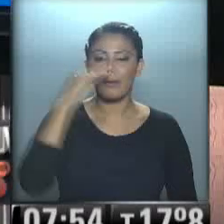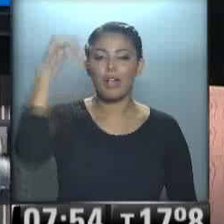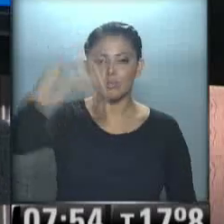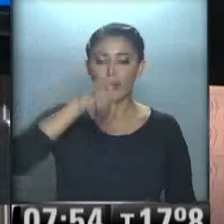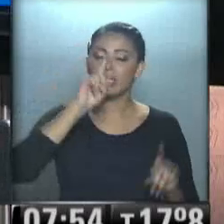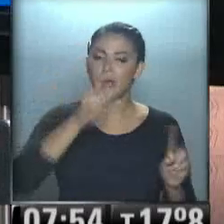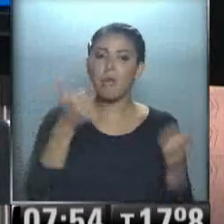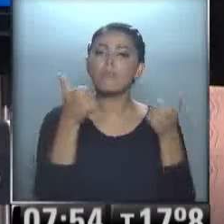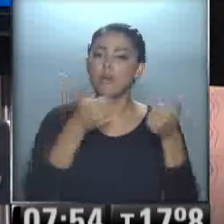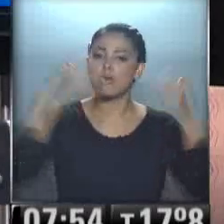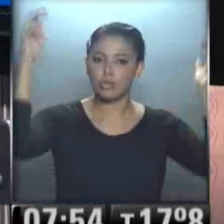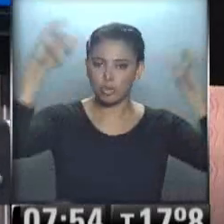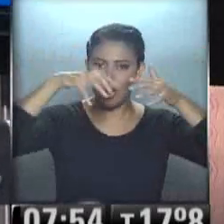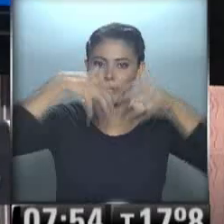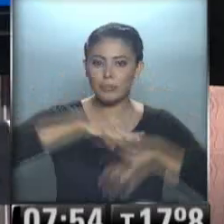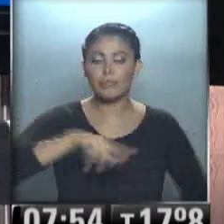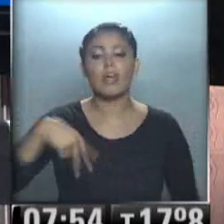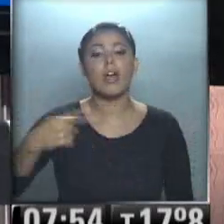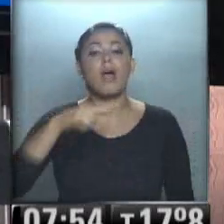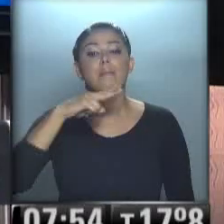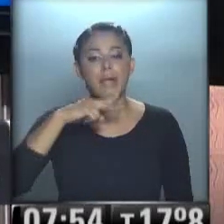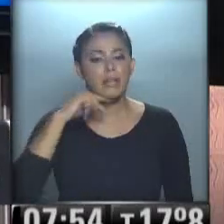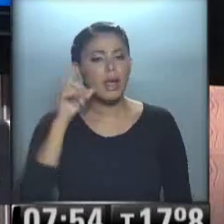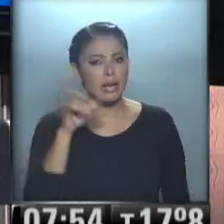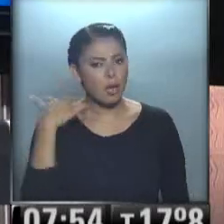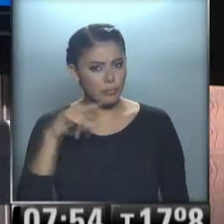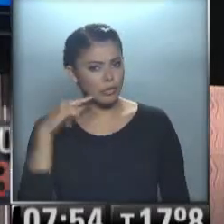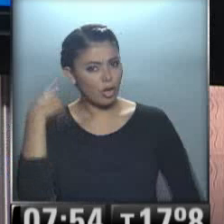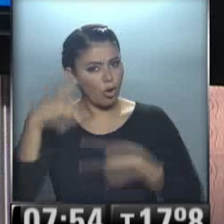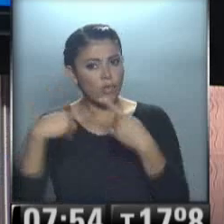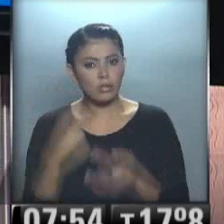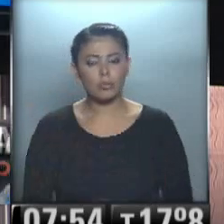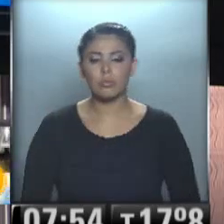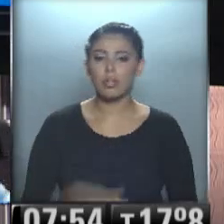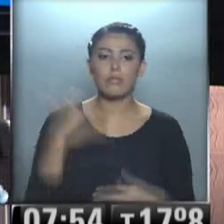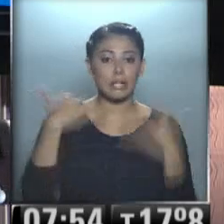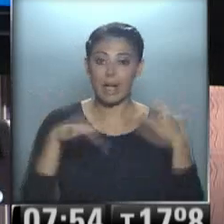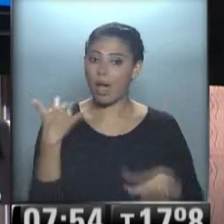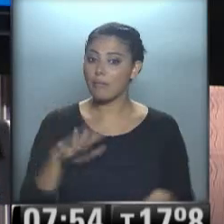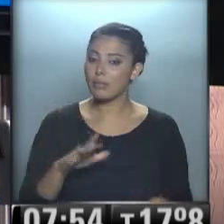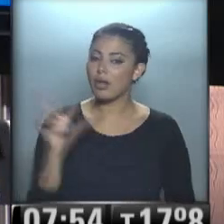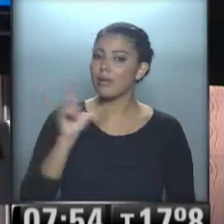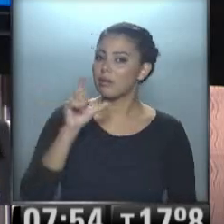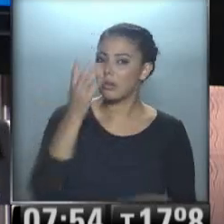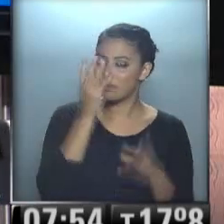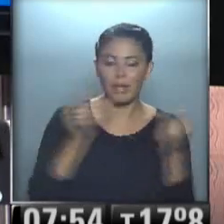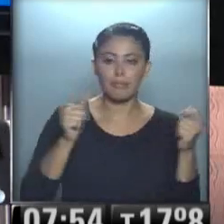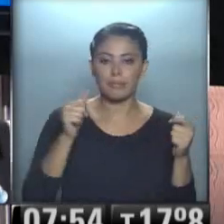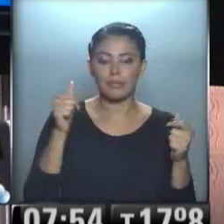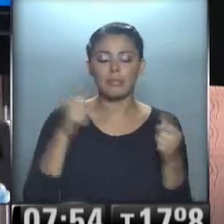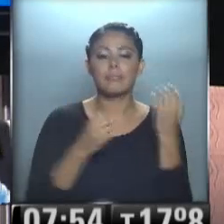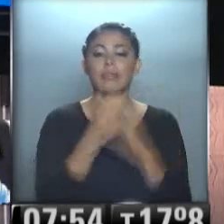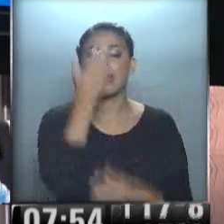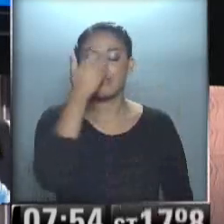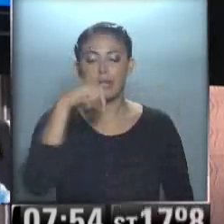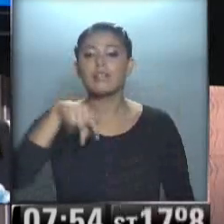lluvia también. El viernes, ¿viste, Claudio, cómo avanza esto? Rápido se va la mañana. Bueno,